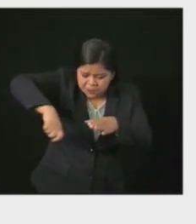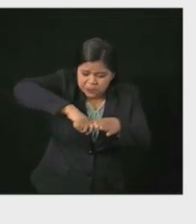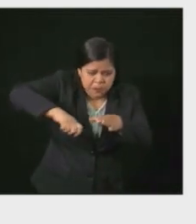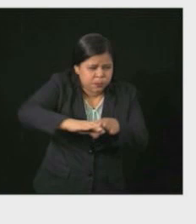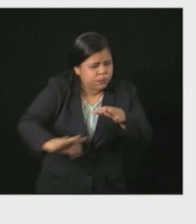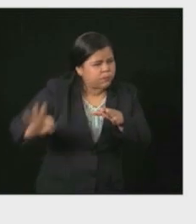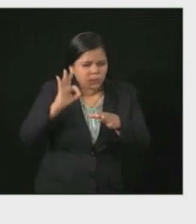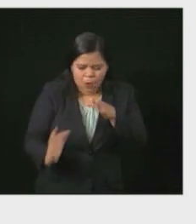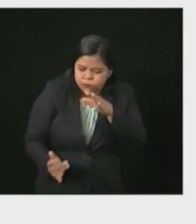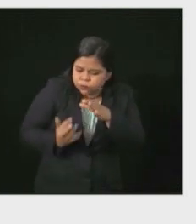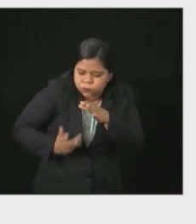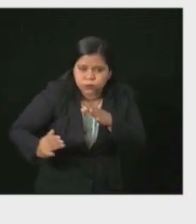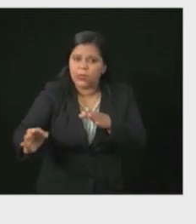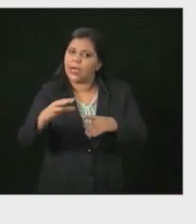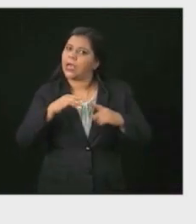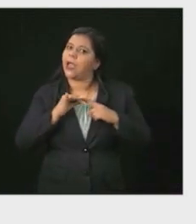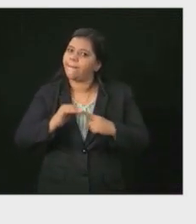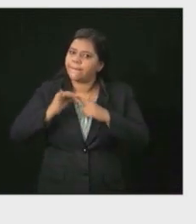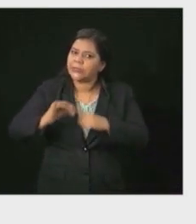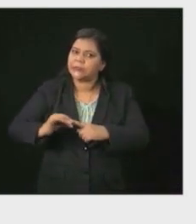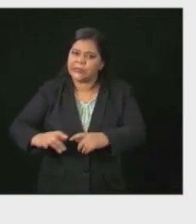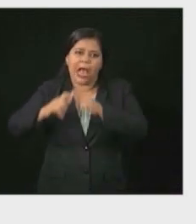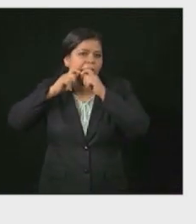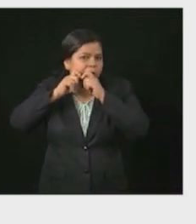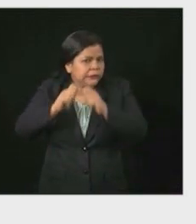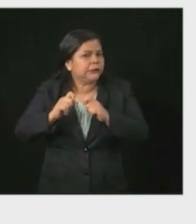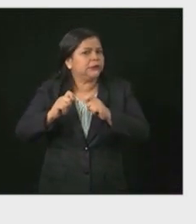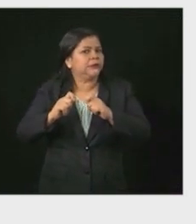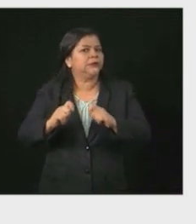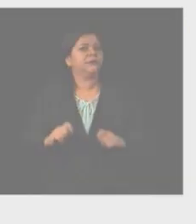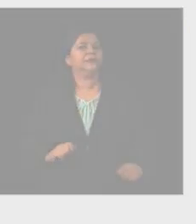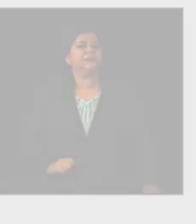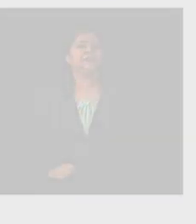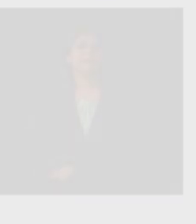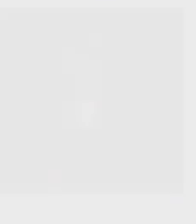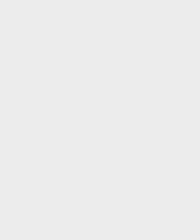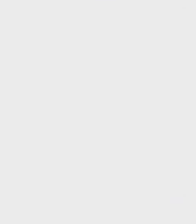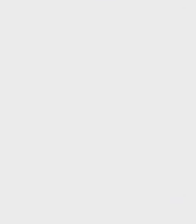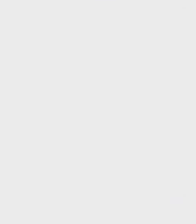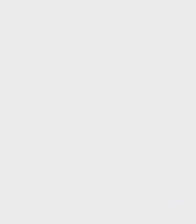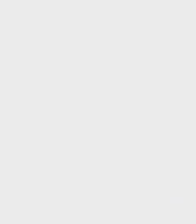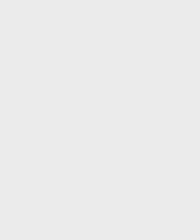consumir alimentos bien cocidos, en especial los derivados de la carne.